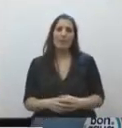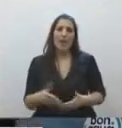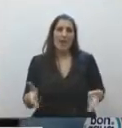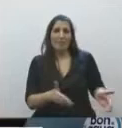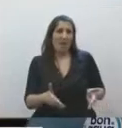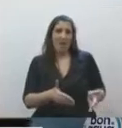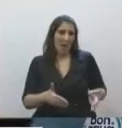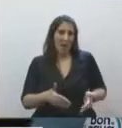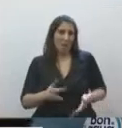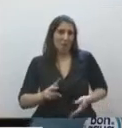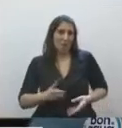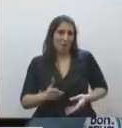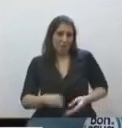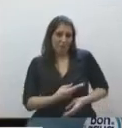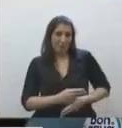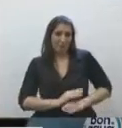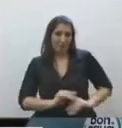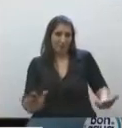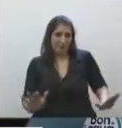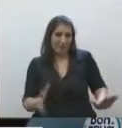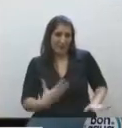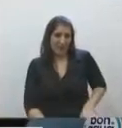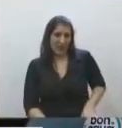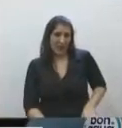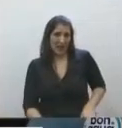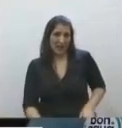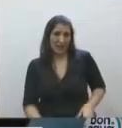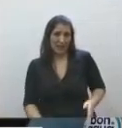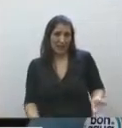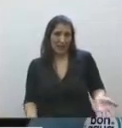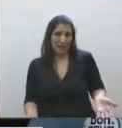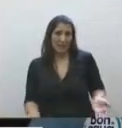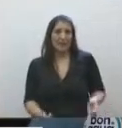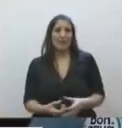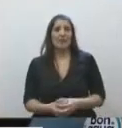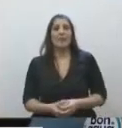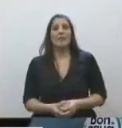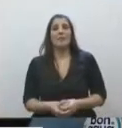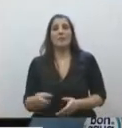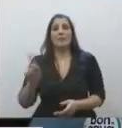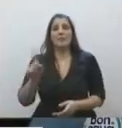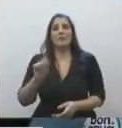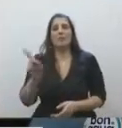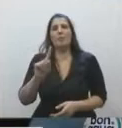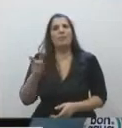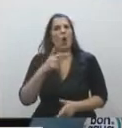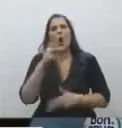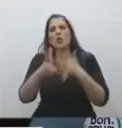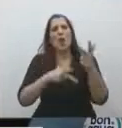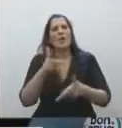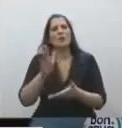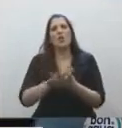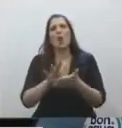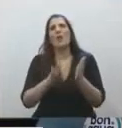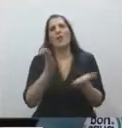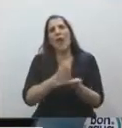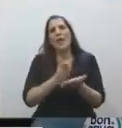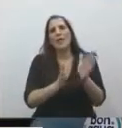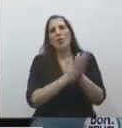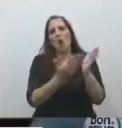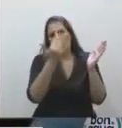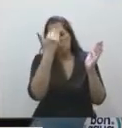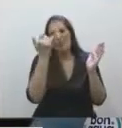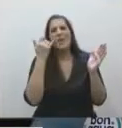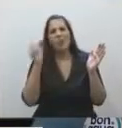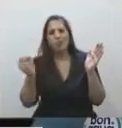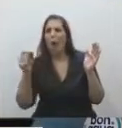un eslogan, sino es un compromiso, se pueden cambiar las cosas. Yo estoy convencida que sí